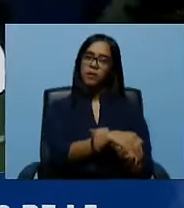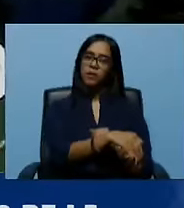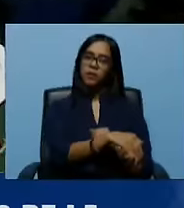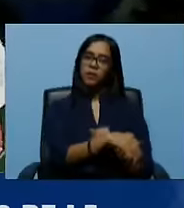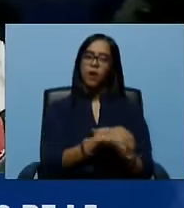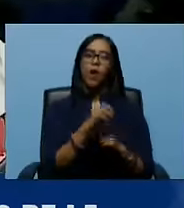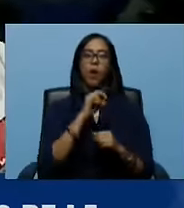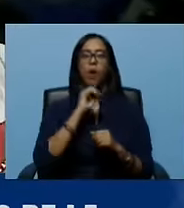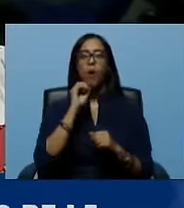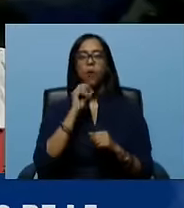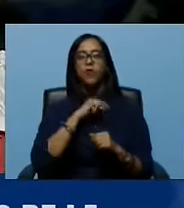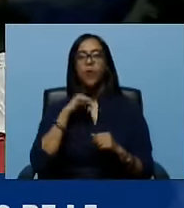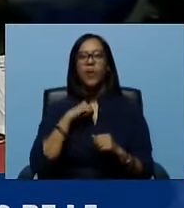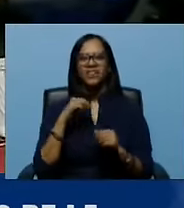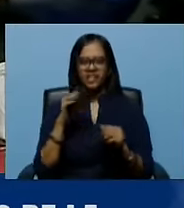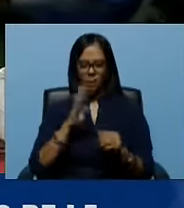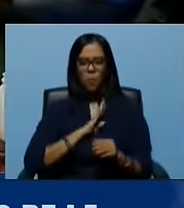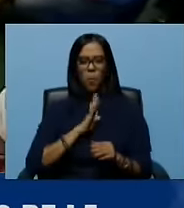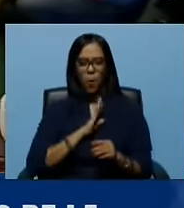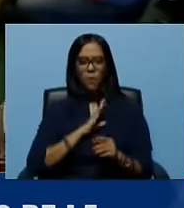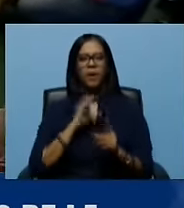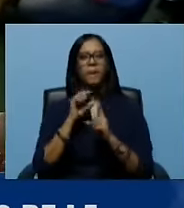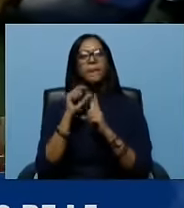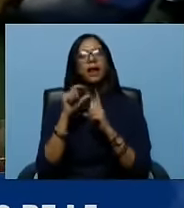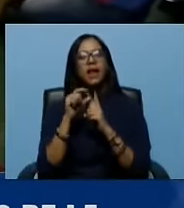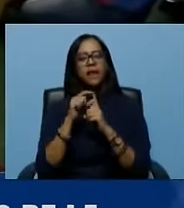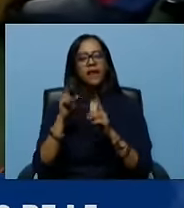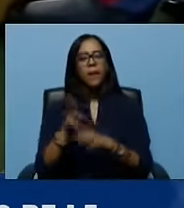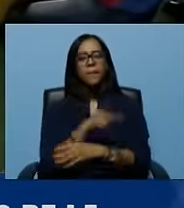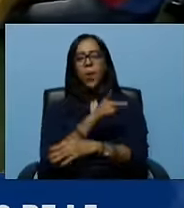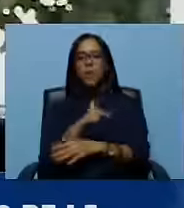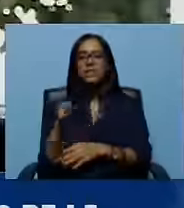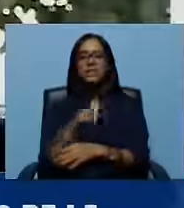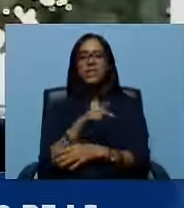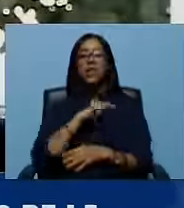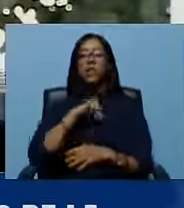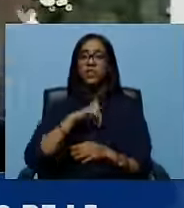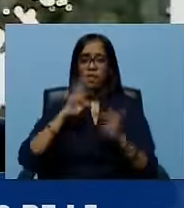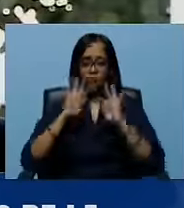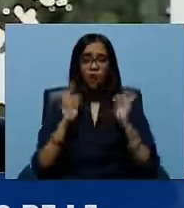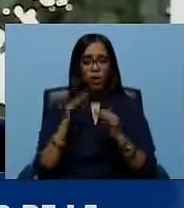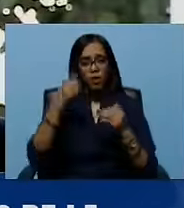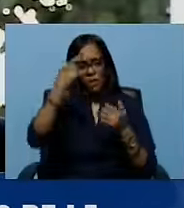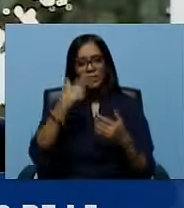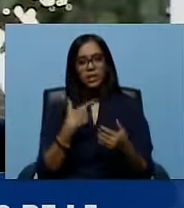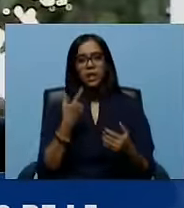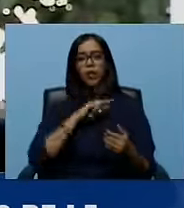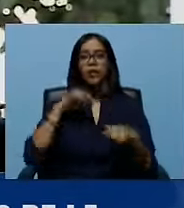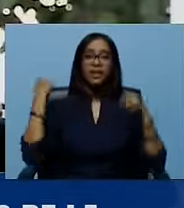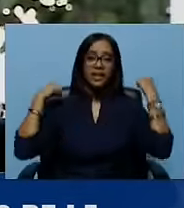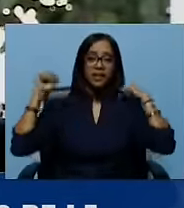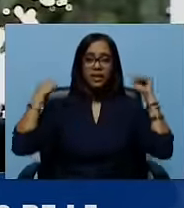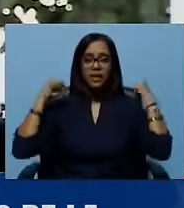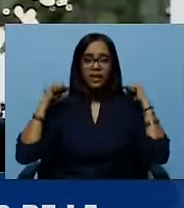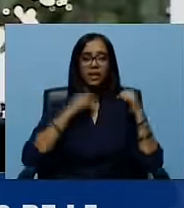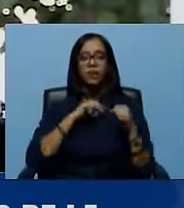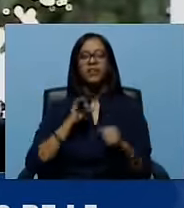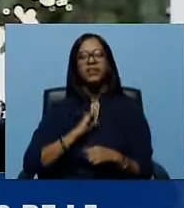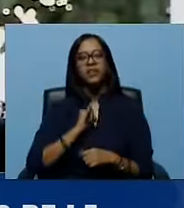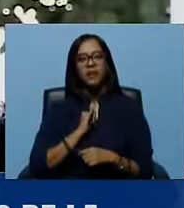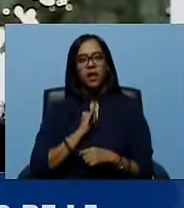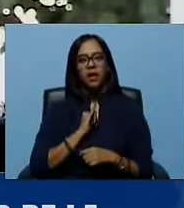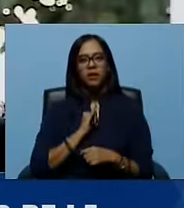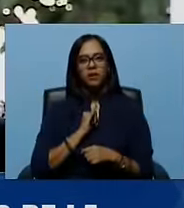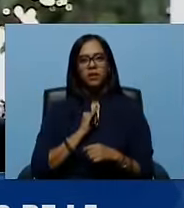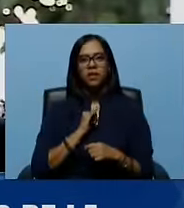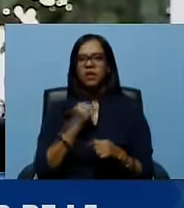¿O nuestra palabra, nuestra prosa, nuestra poesía, nuestra forma de ser, nuestra rebeldía, nuestra identidad?